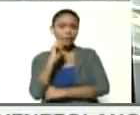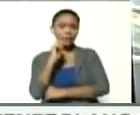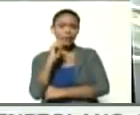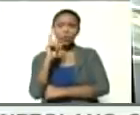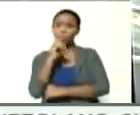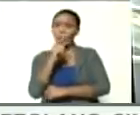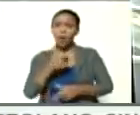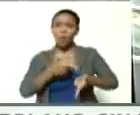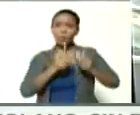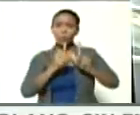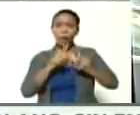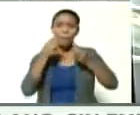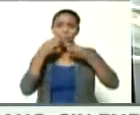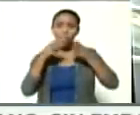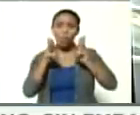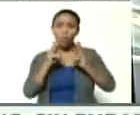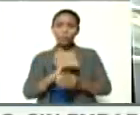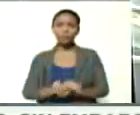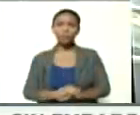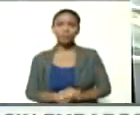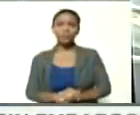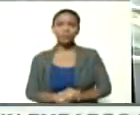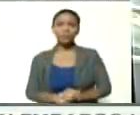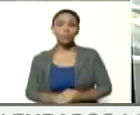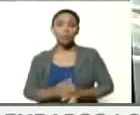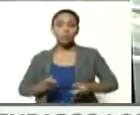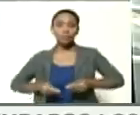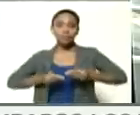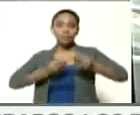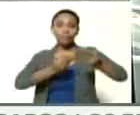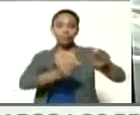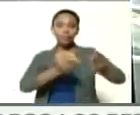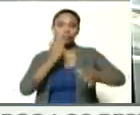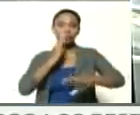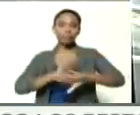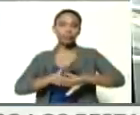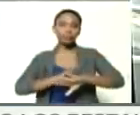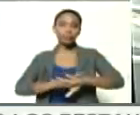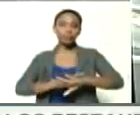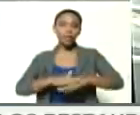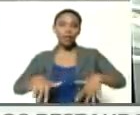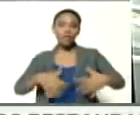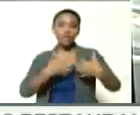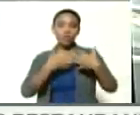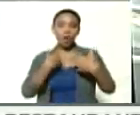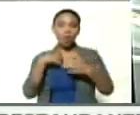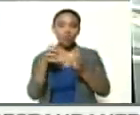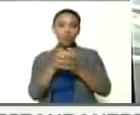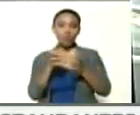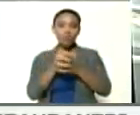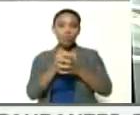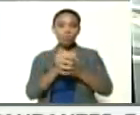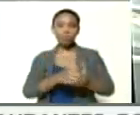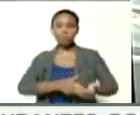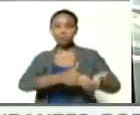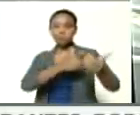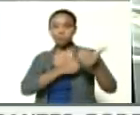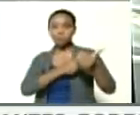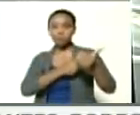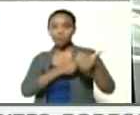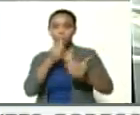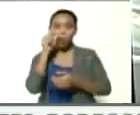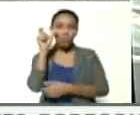autoridad pública. Le entregaron al delito, a los contrabandistas, a los grupos armados, a los